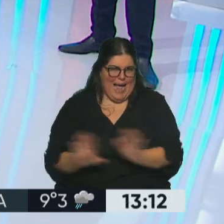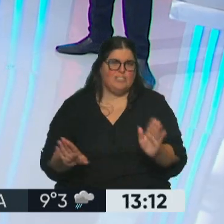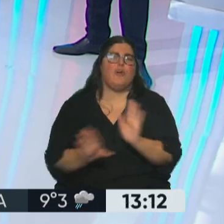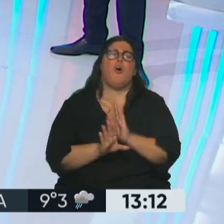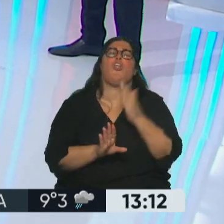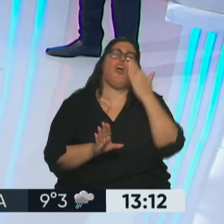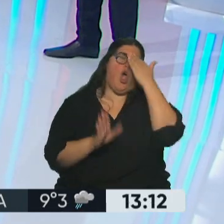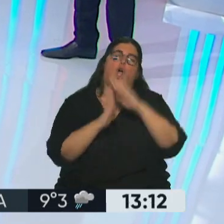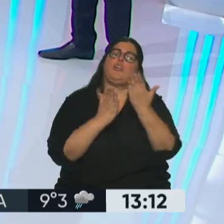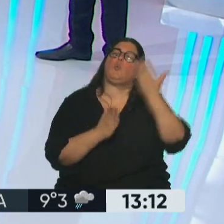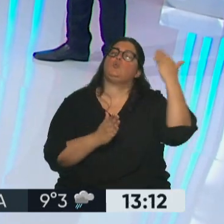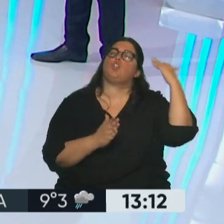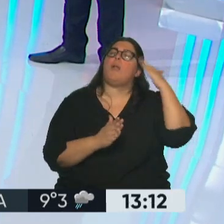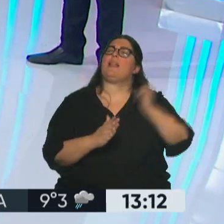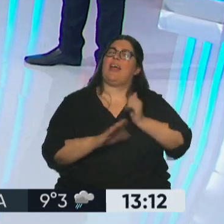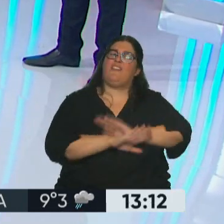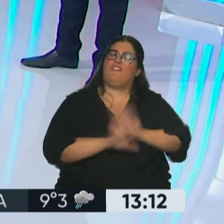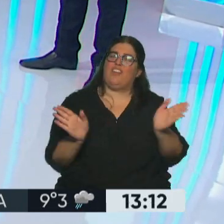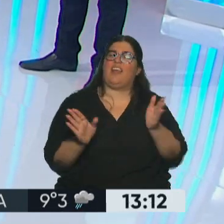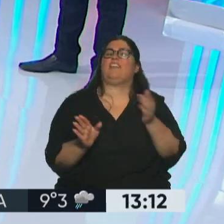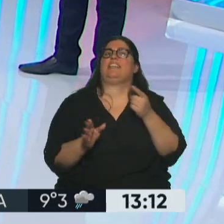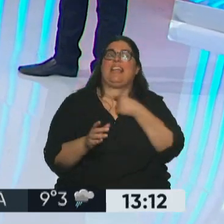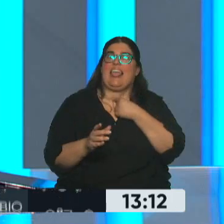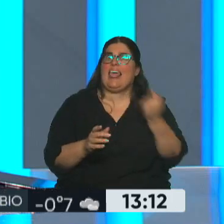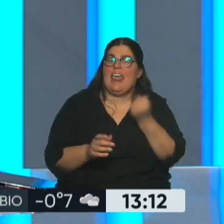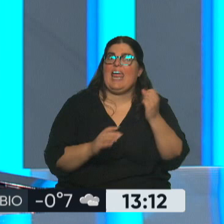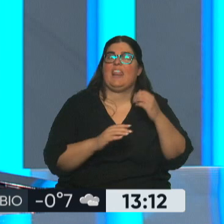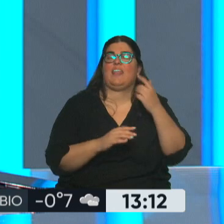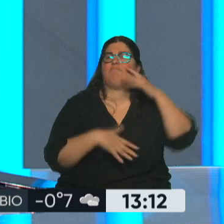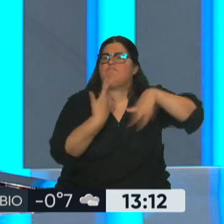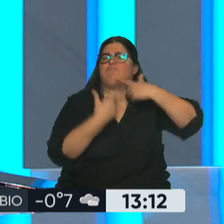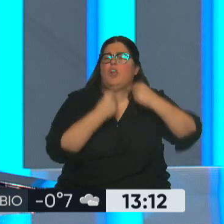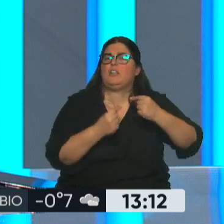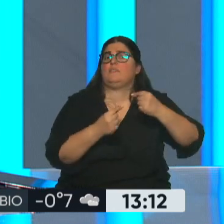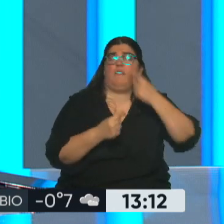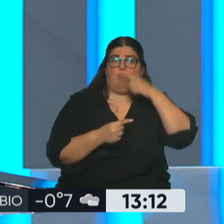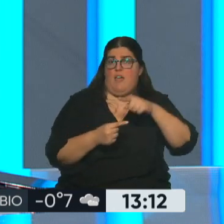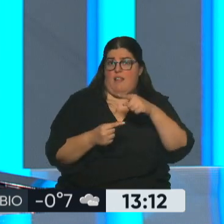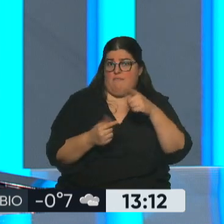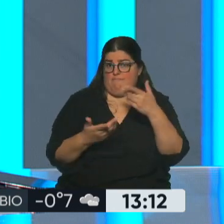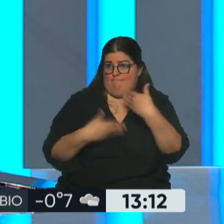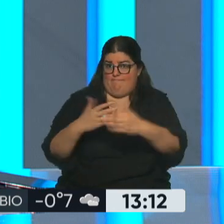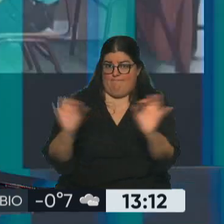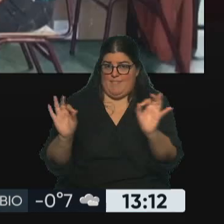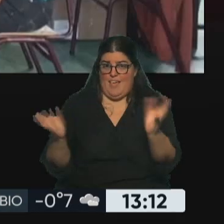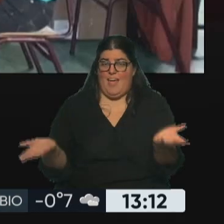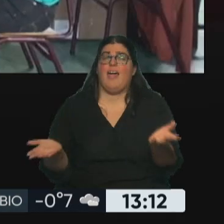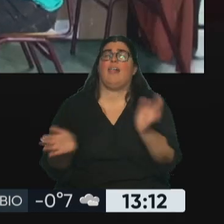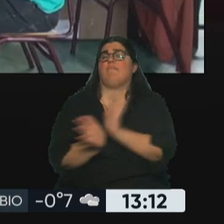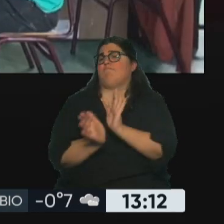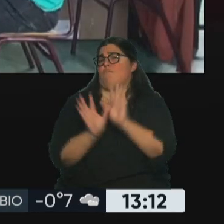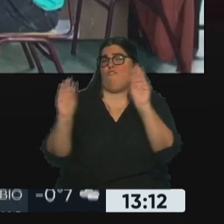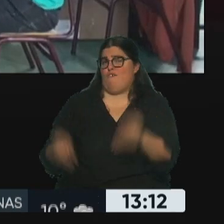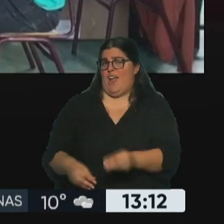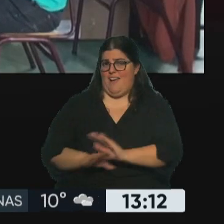constitución pinochetista, que era el gran pedido que había surgido en el estallido social. Así que eso me parece el primer punto, hablar directamente de fracaso. ¿Qué explica este fracaso?